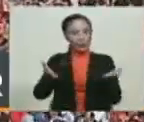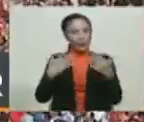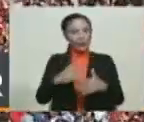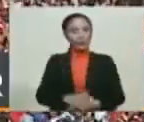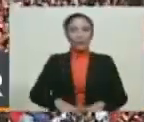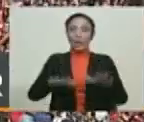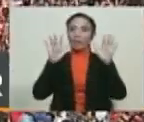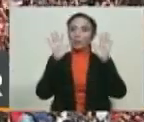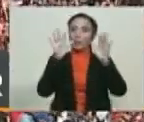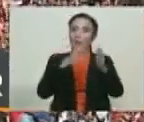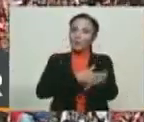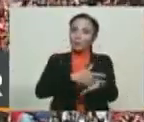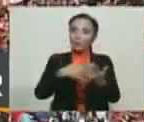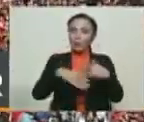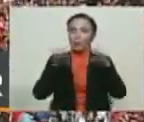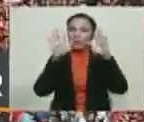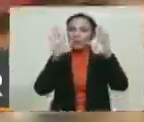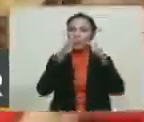10